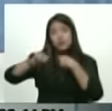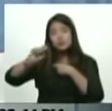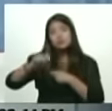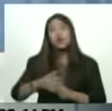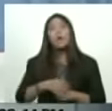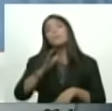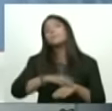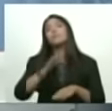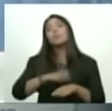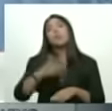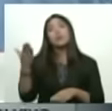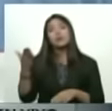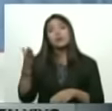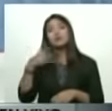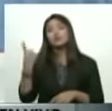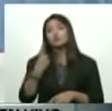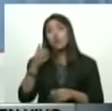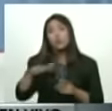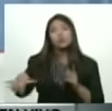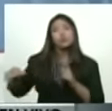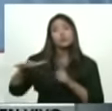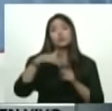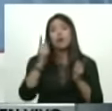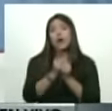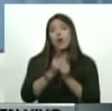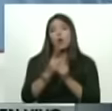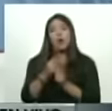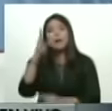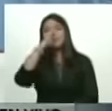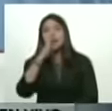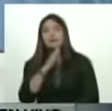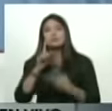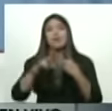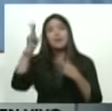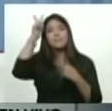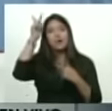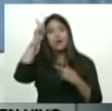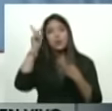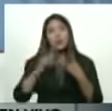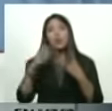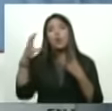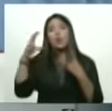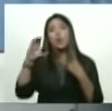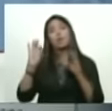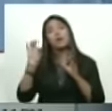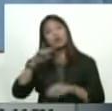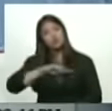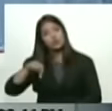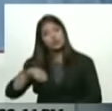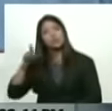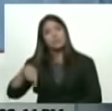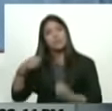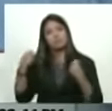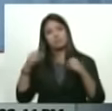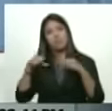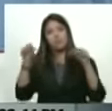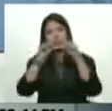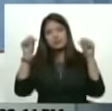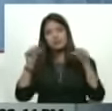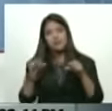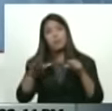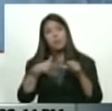que el mercado amazonense solamente se cubre en Brasil, Perú, Colombia, y en este caso nosotros queremos implementar un sistema para